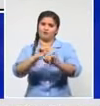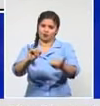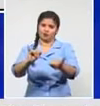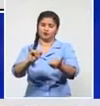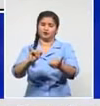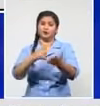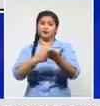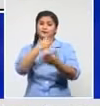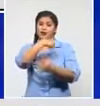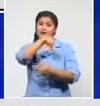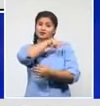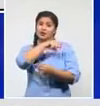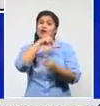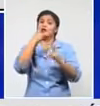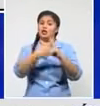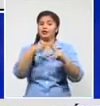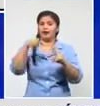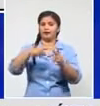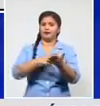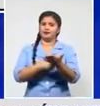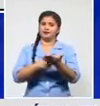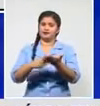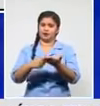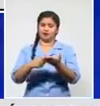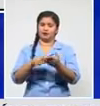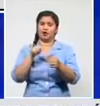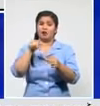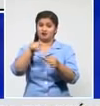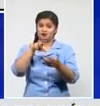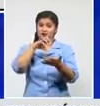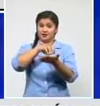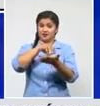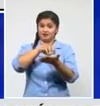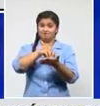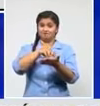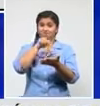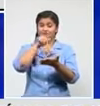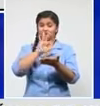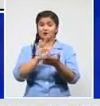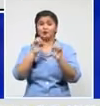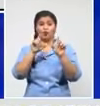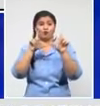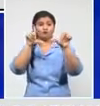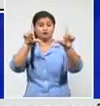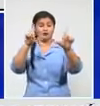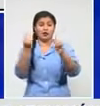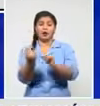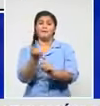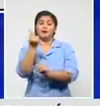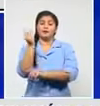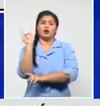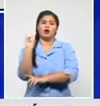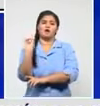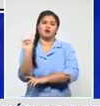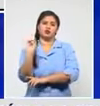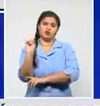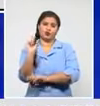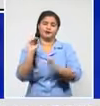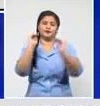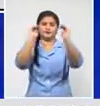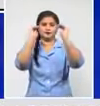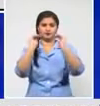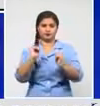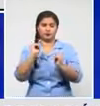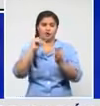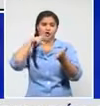está, y realmente no se ven las letras. O sea, la primera barra es Venezuela, Turquía, la